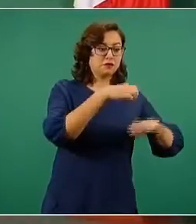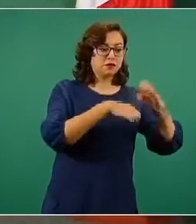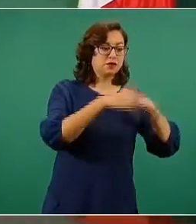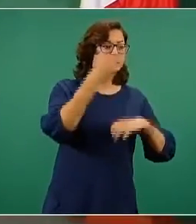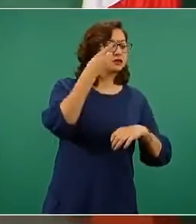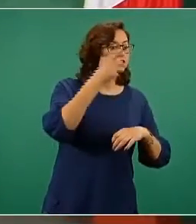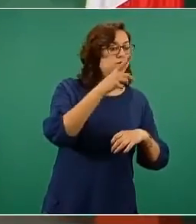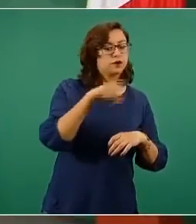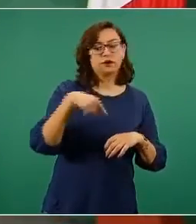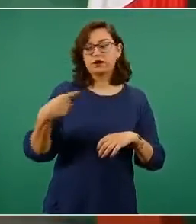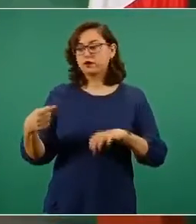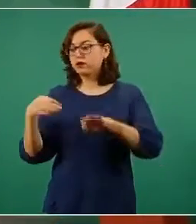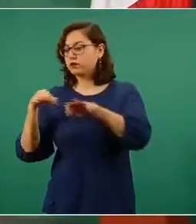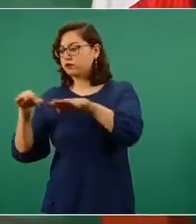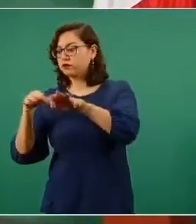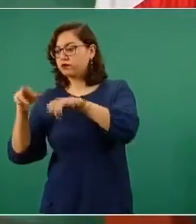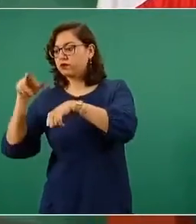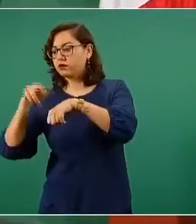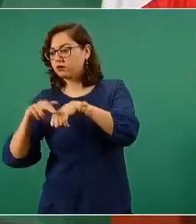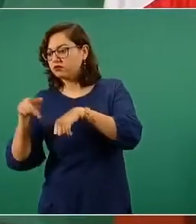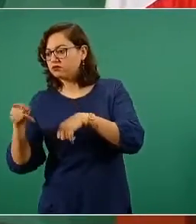entre las partes,